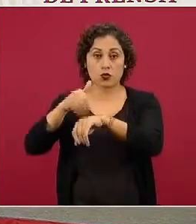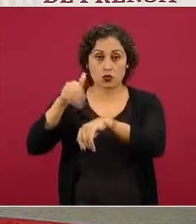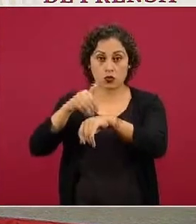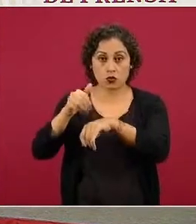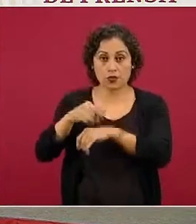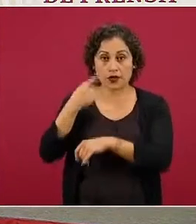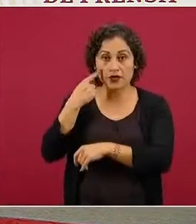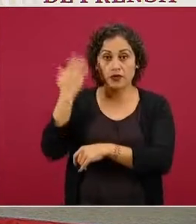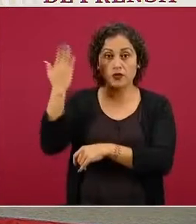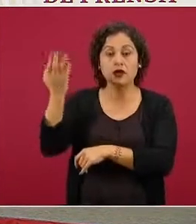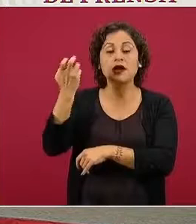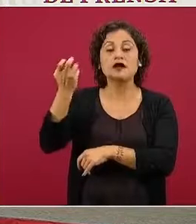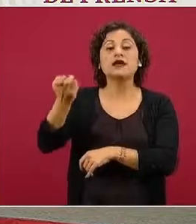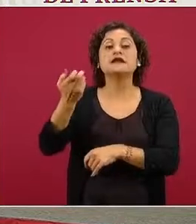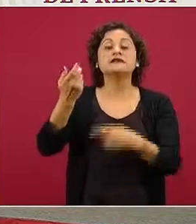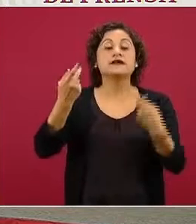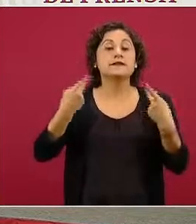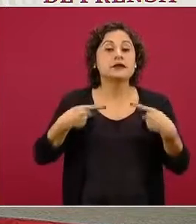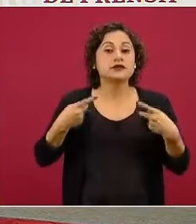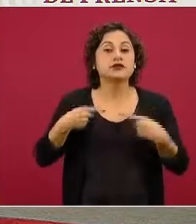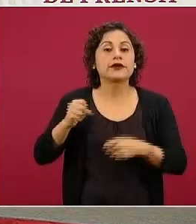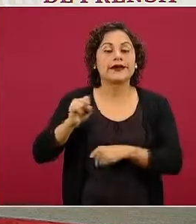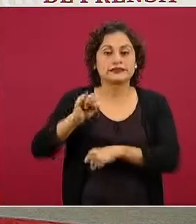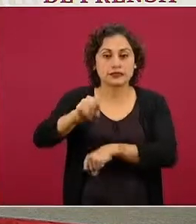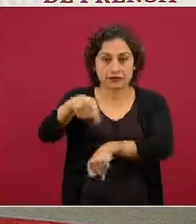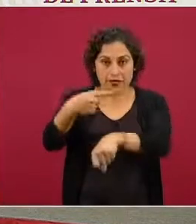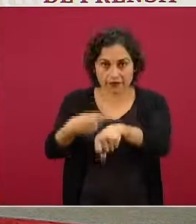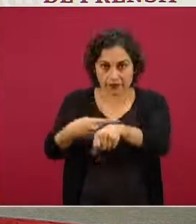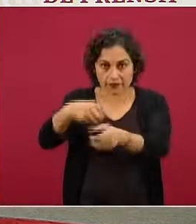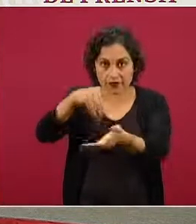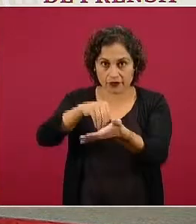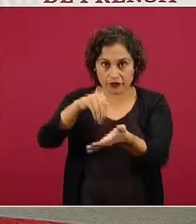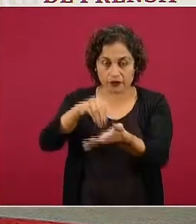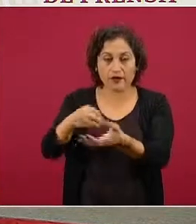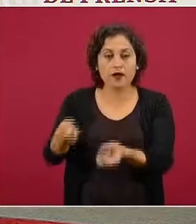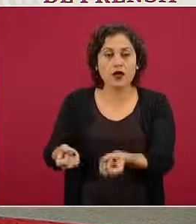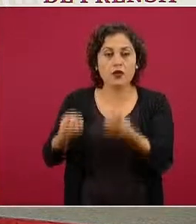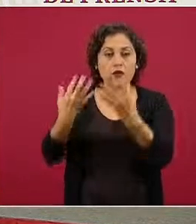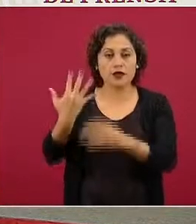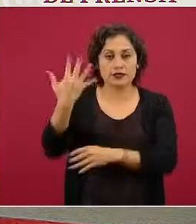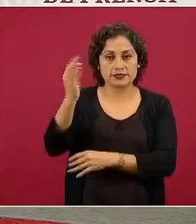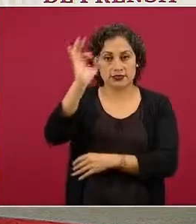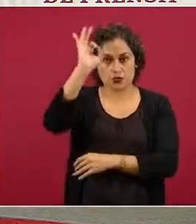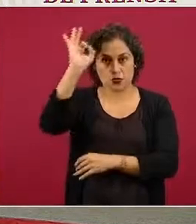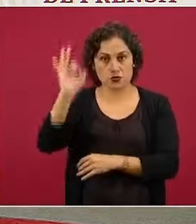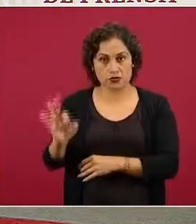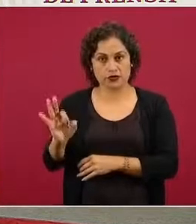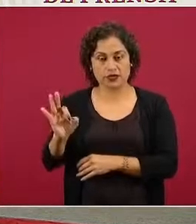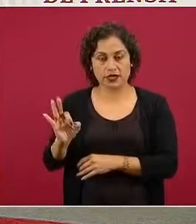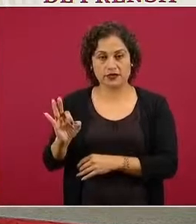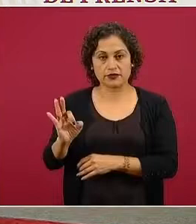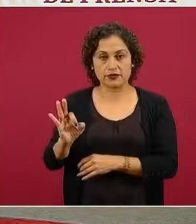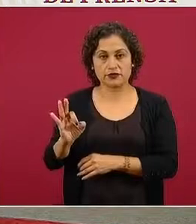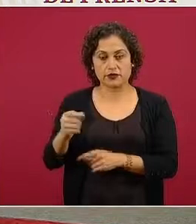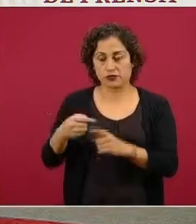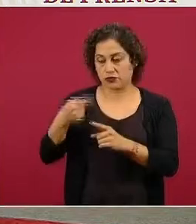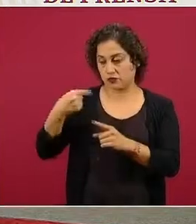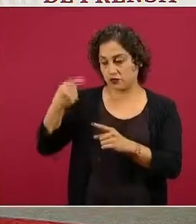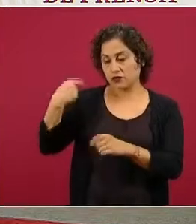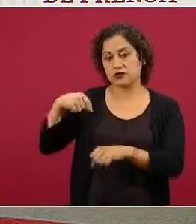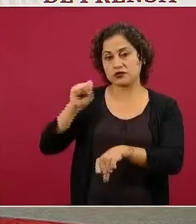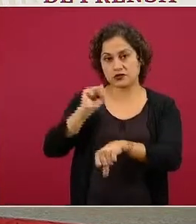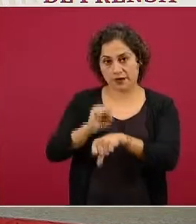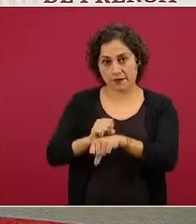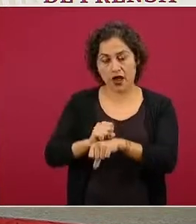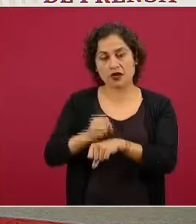casos estimados activos, la epidemia activa, que representa solamente el 5%, en semanas anteriores